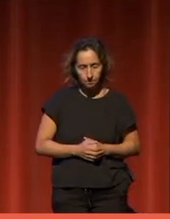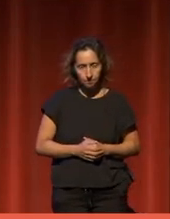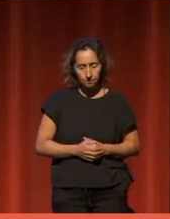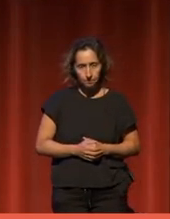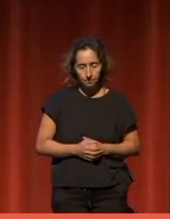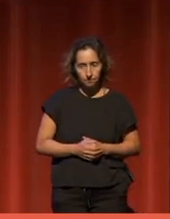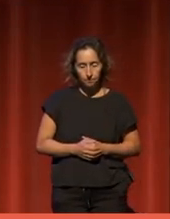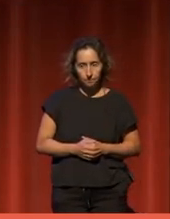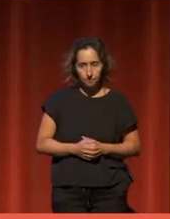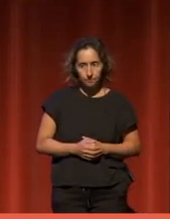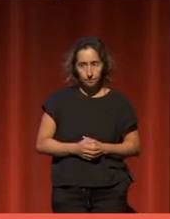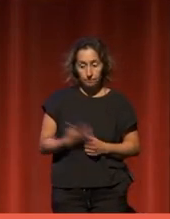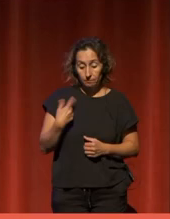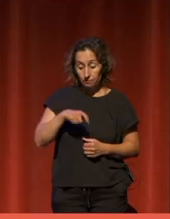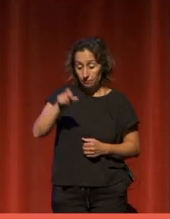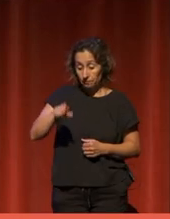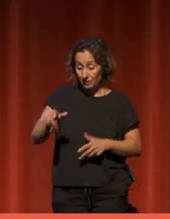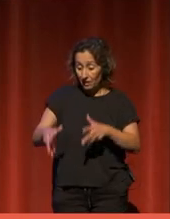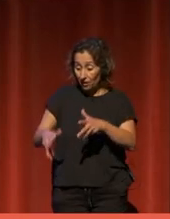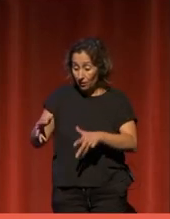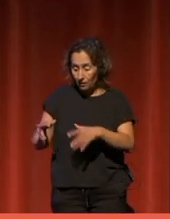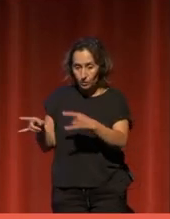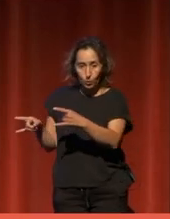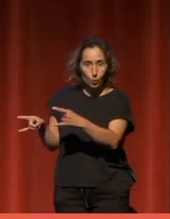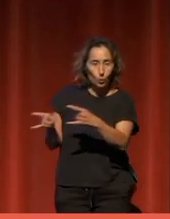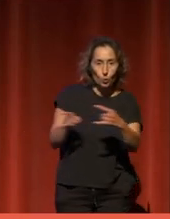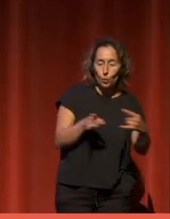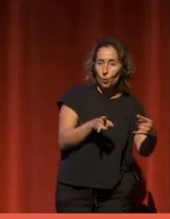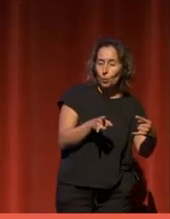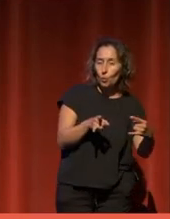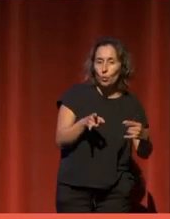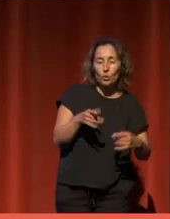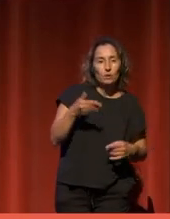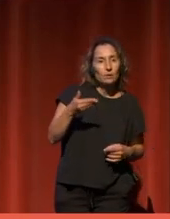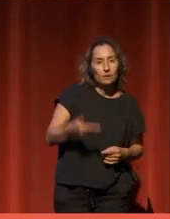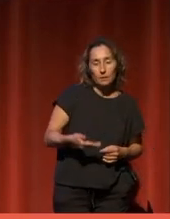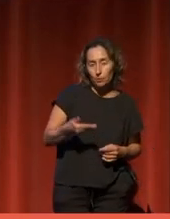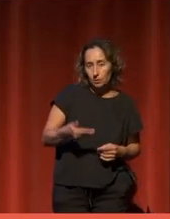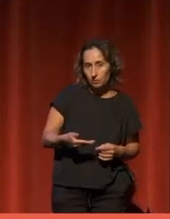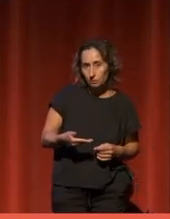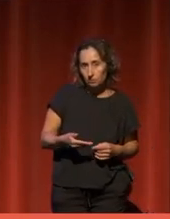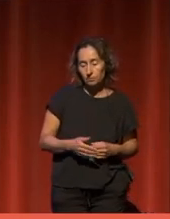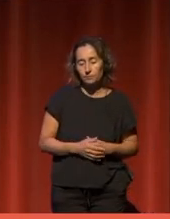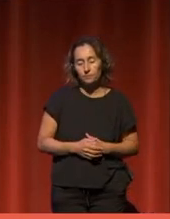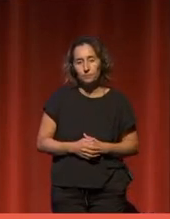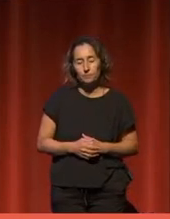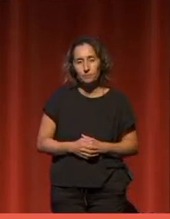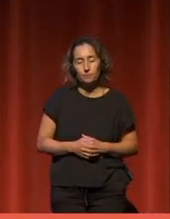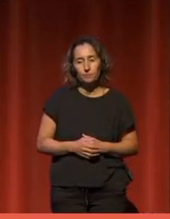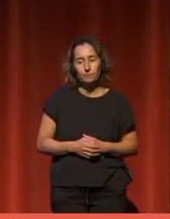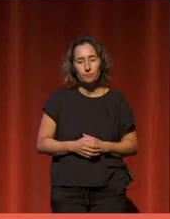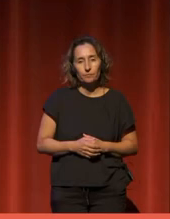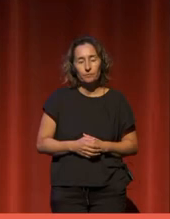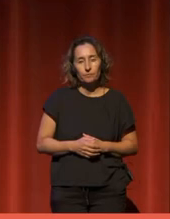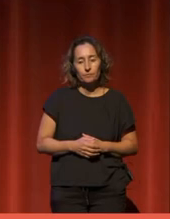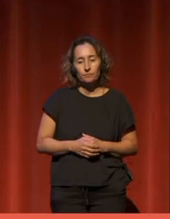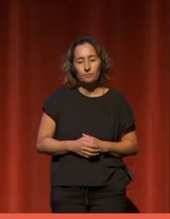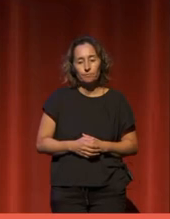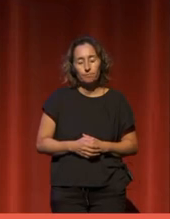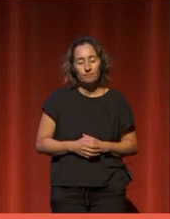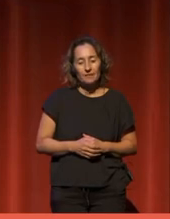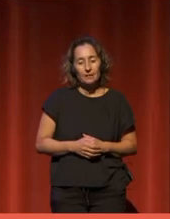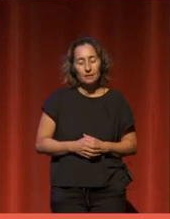los ciudadanos eh tenemos seis estados seis